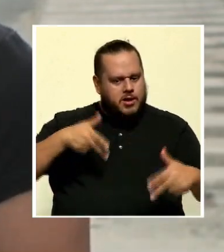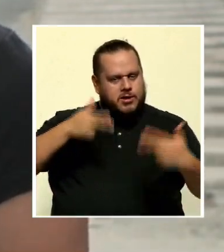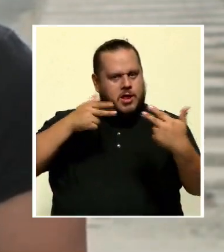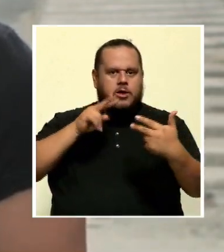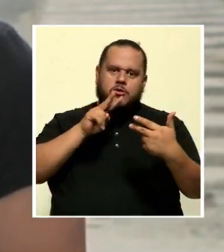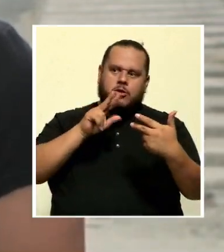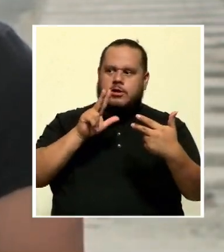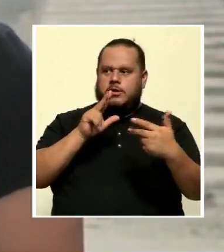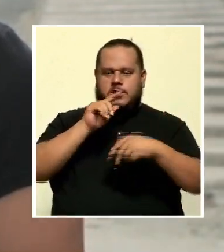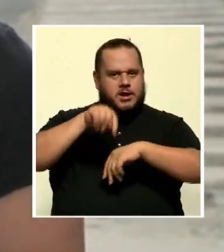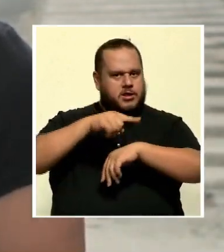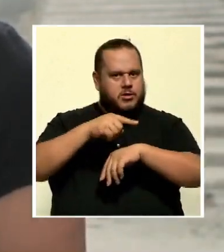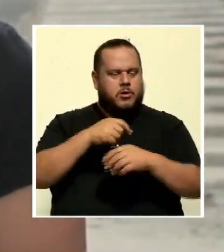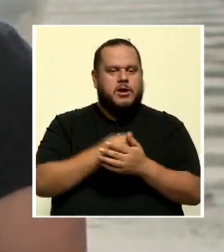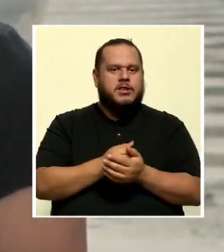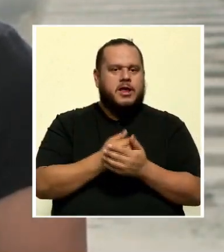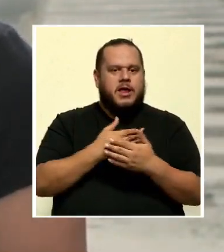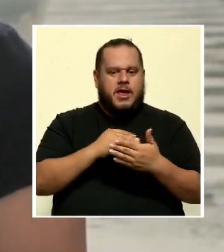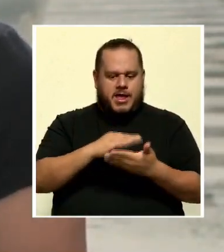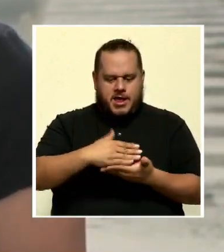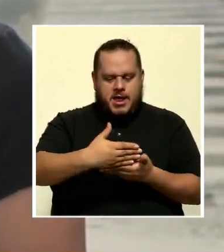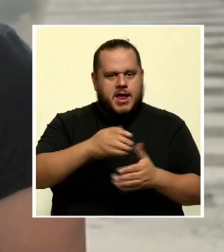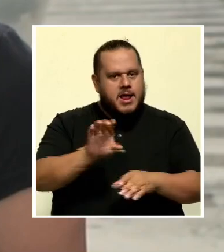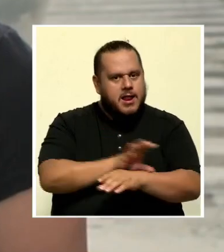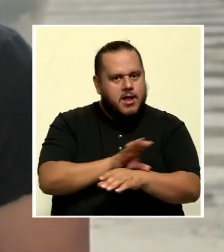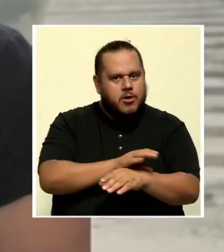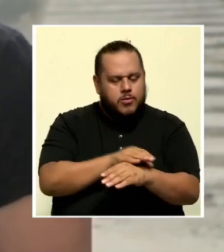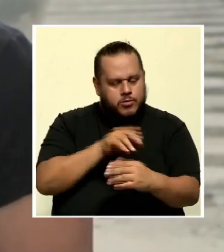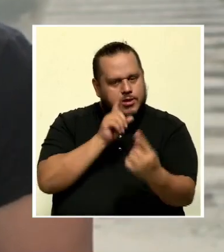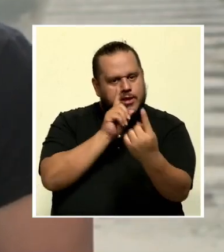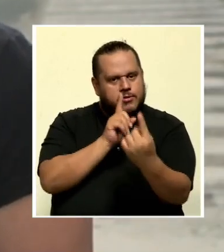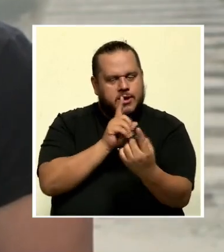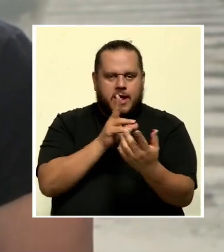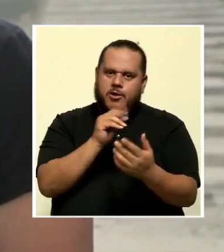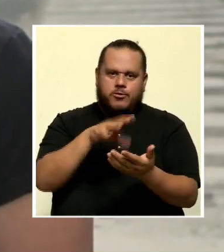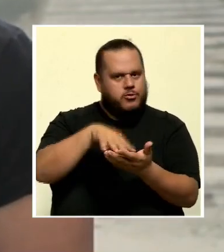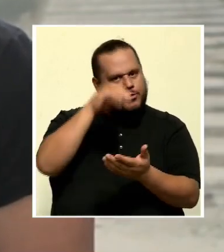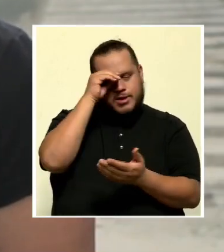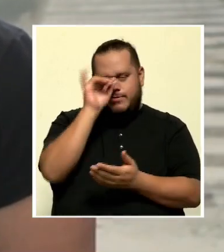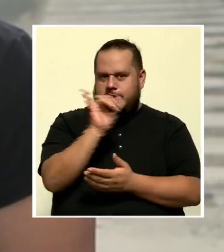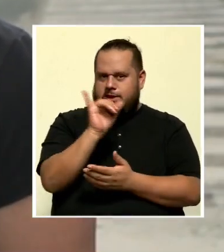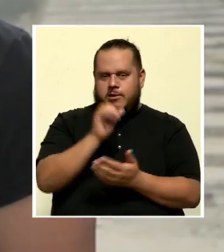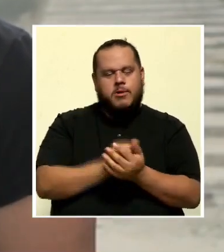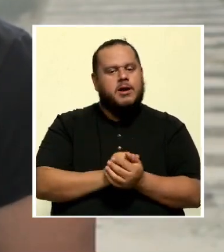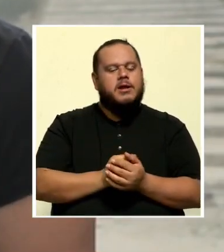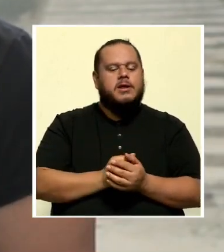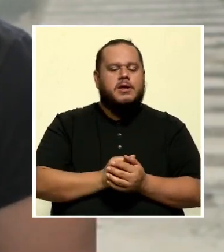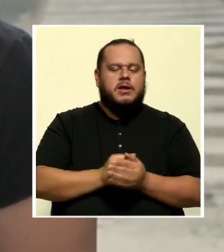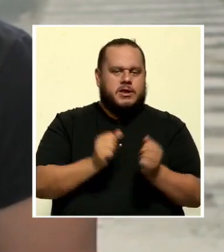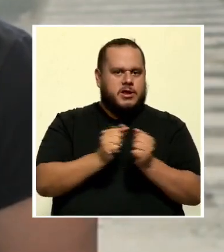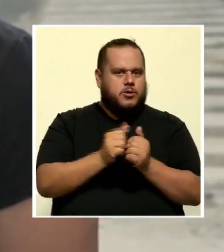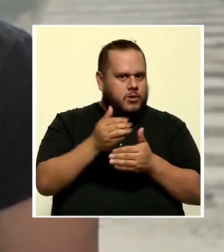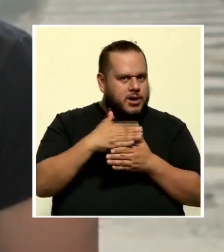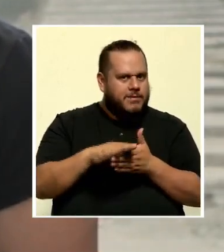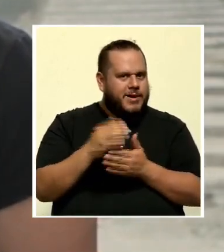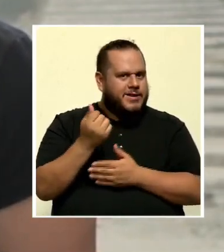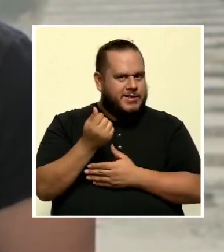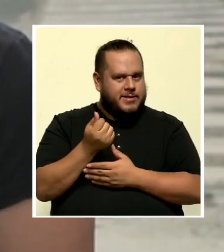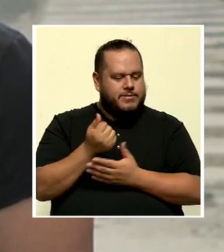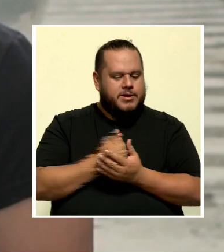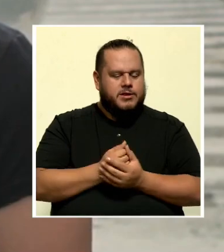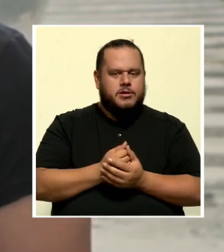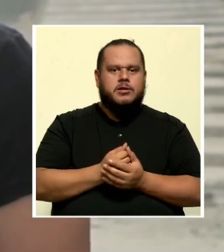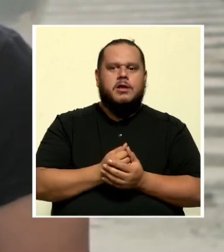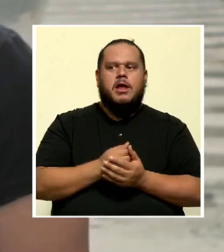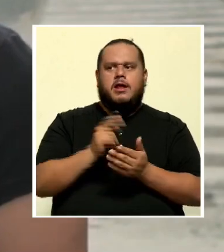2-3 horas, estar detrás de una computadora no se aprende igual. Y con la parte de precios, sí